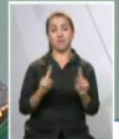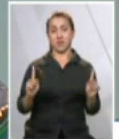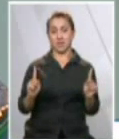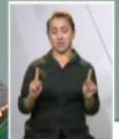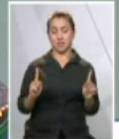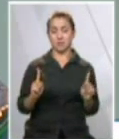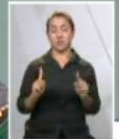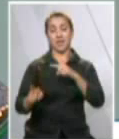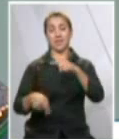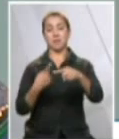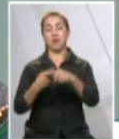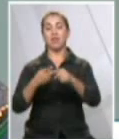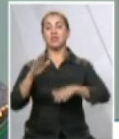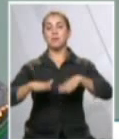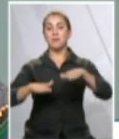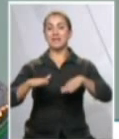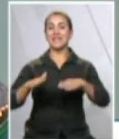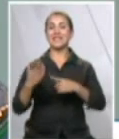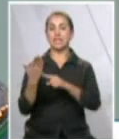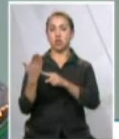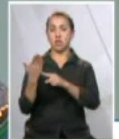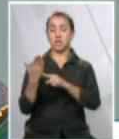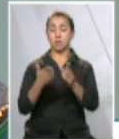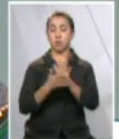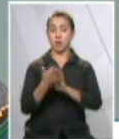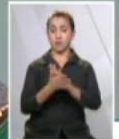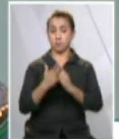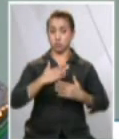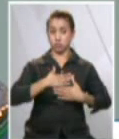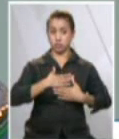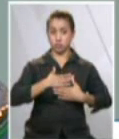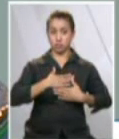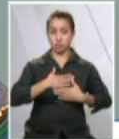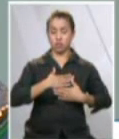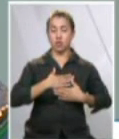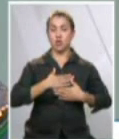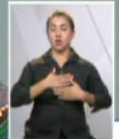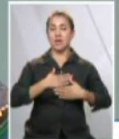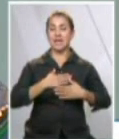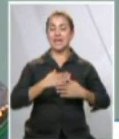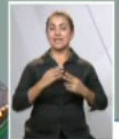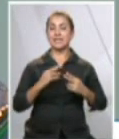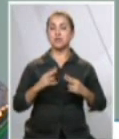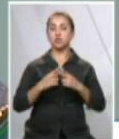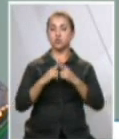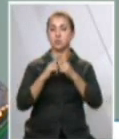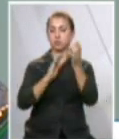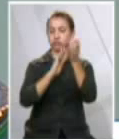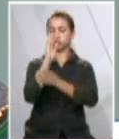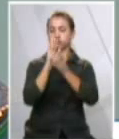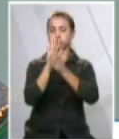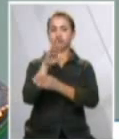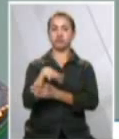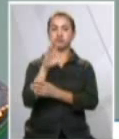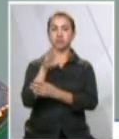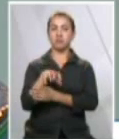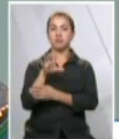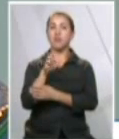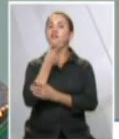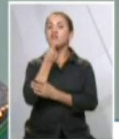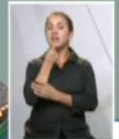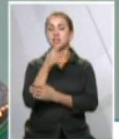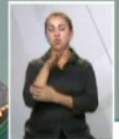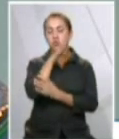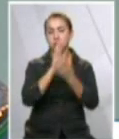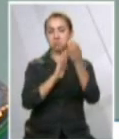de manera distinta, y además depende de la tecnología. Porque en mi caso es un instrumento mecánico, súper fácil de usar, súper simple.